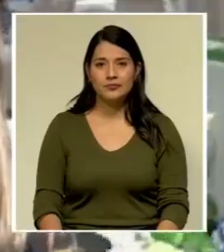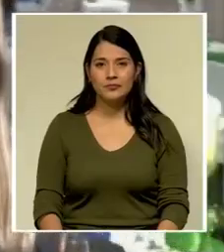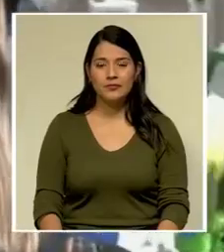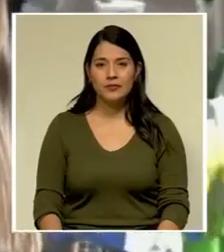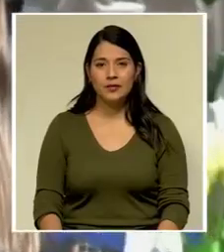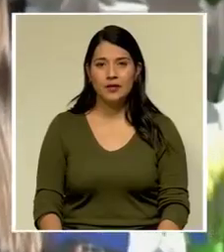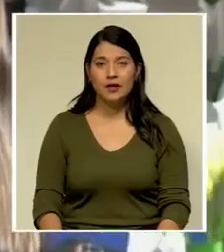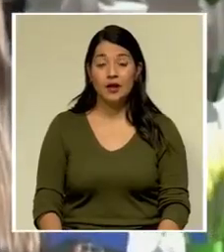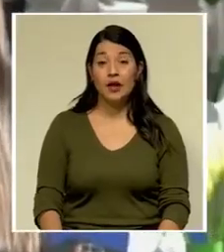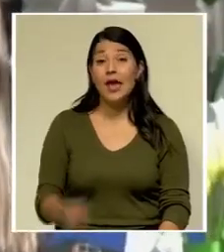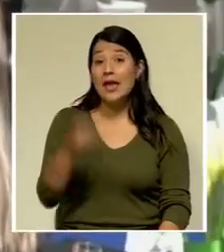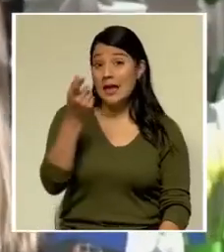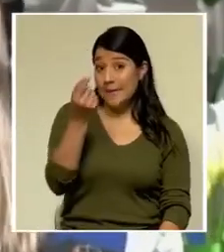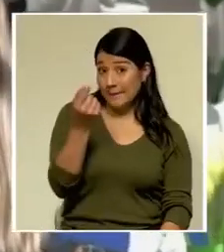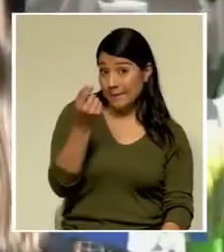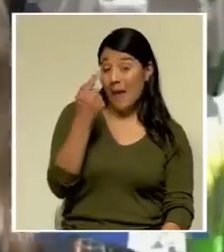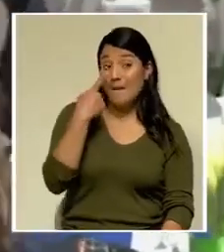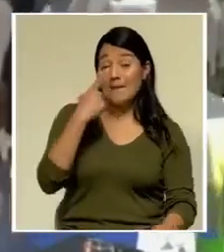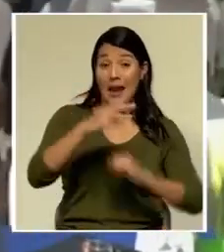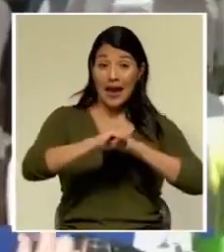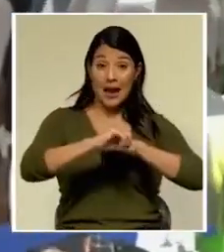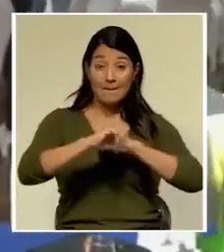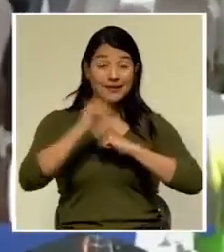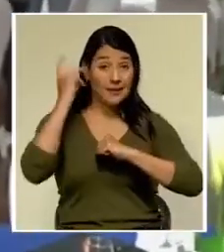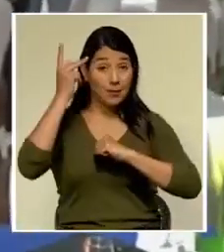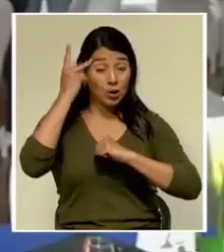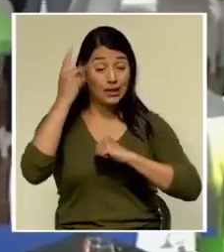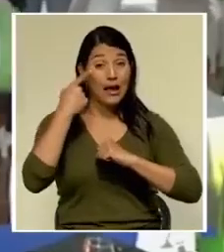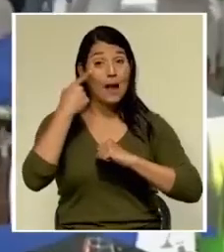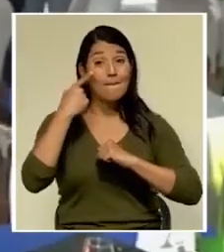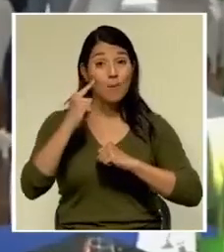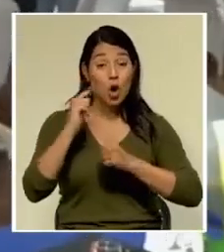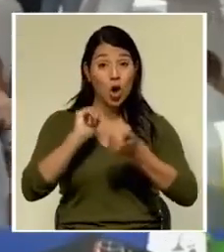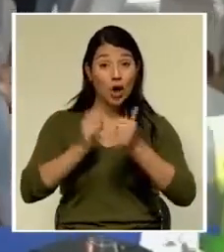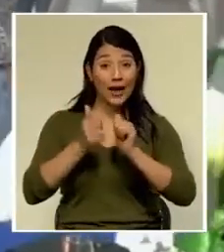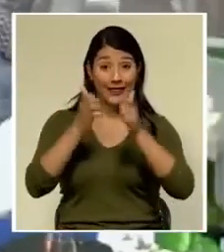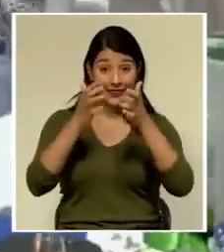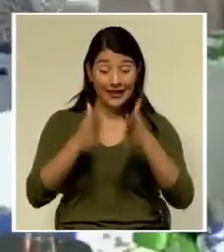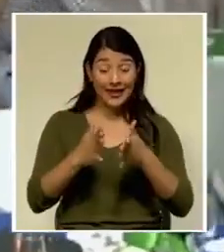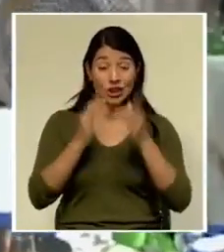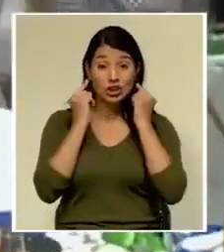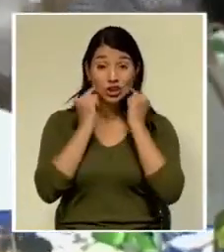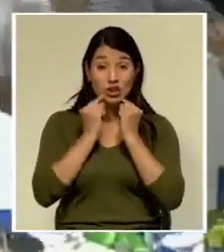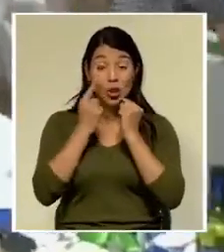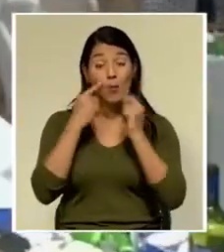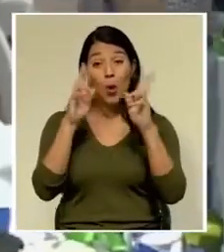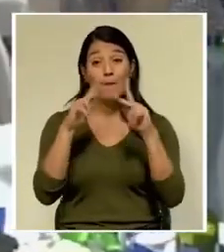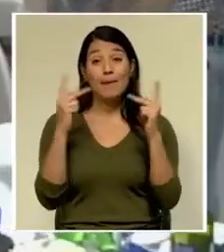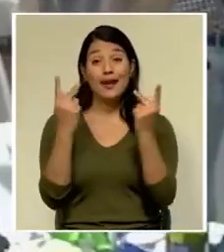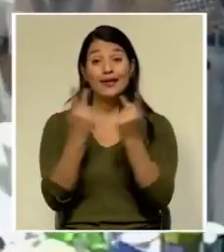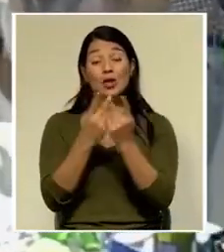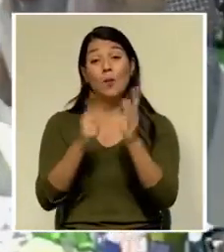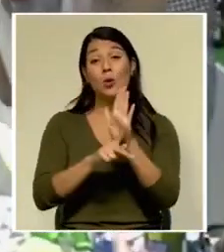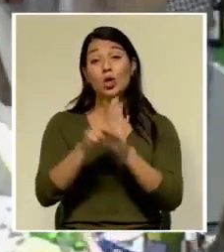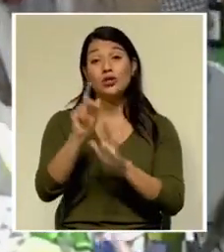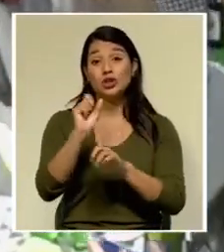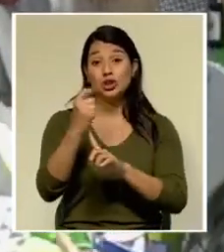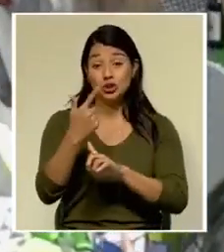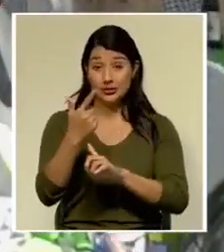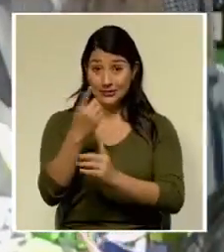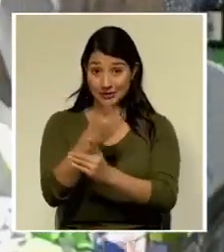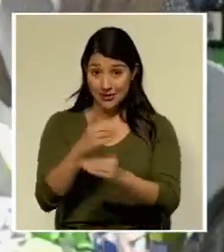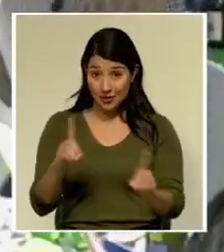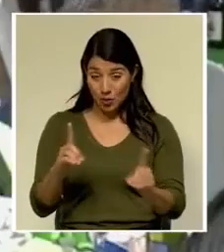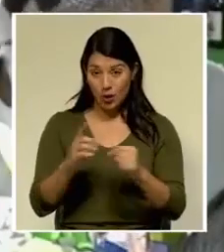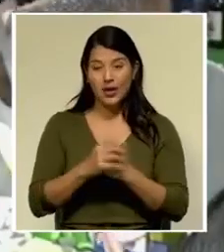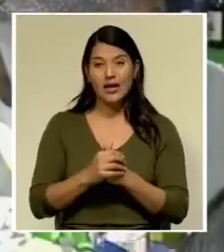El financiamiento de la campaña política de Rodrigo Chávez, candidato por el Partido Progreso Social Democrático,